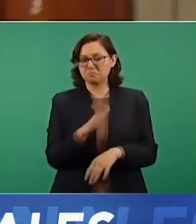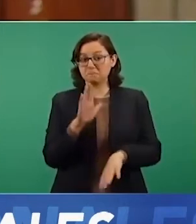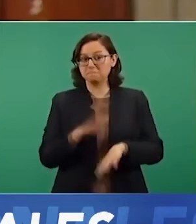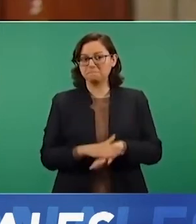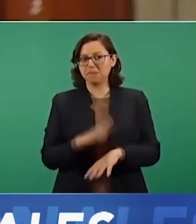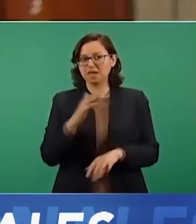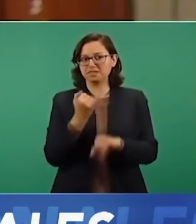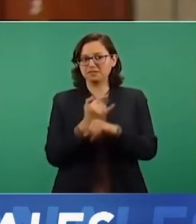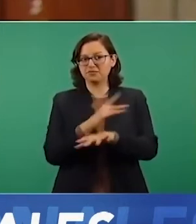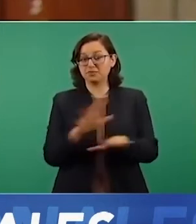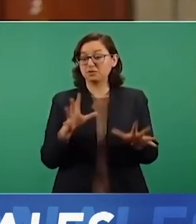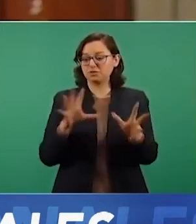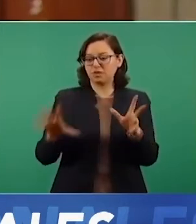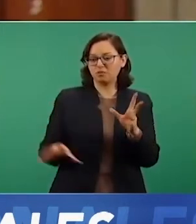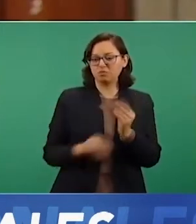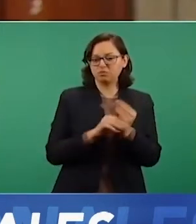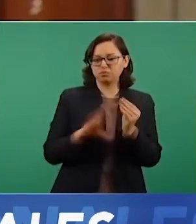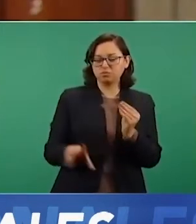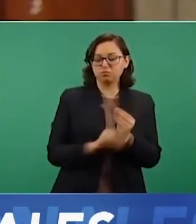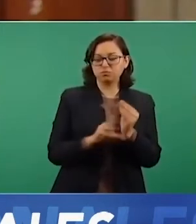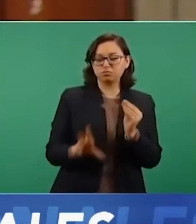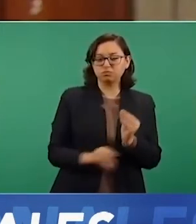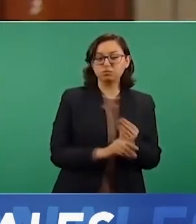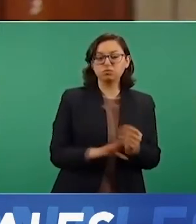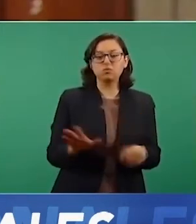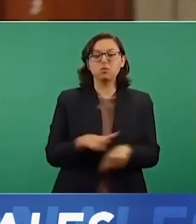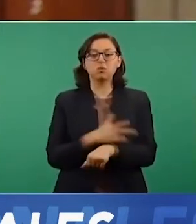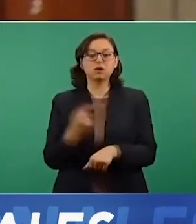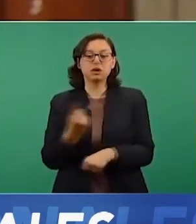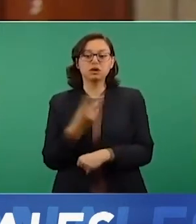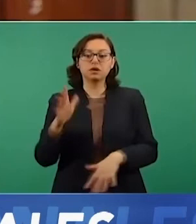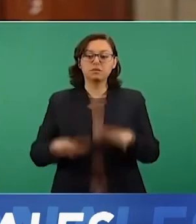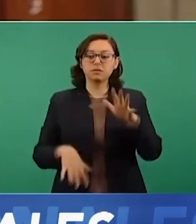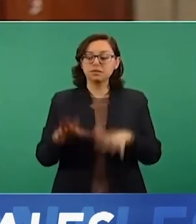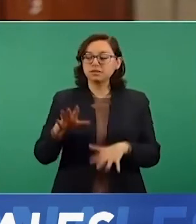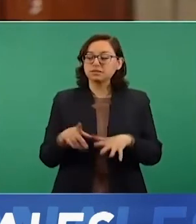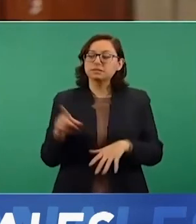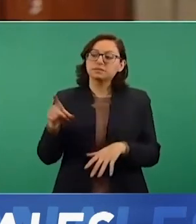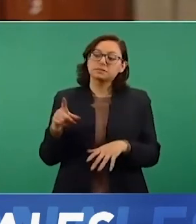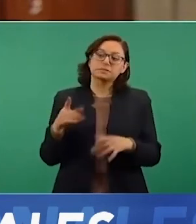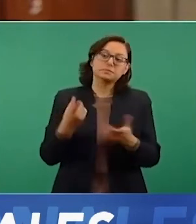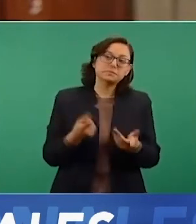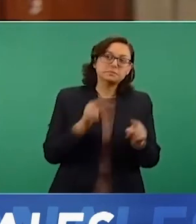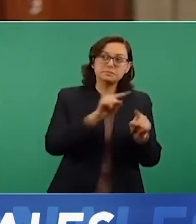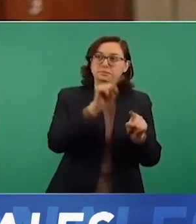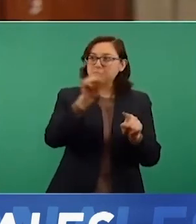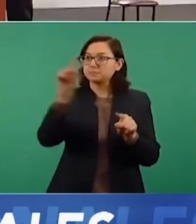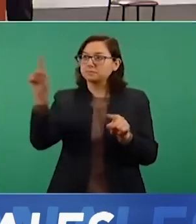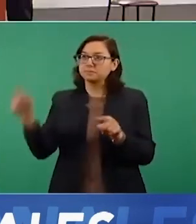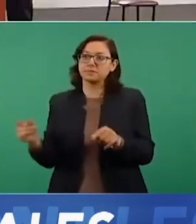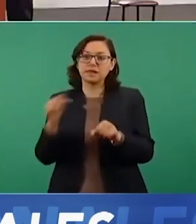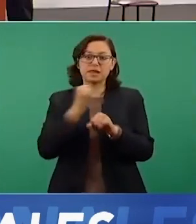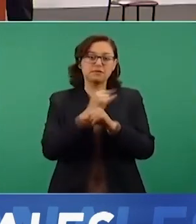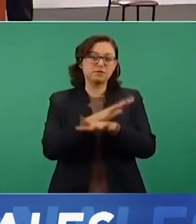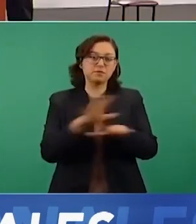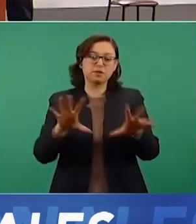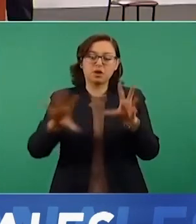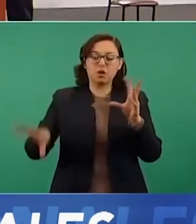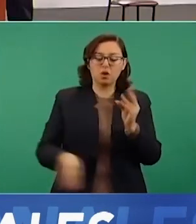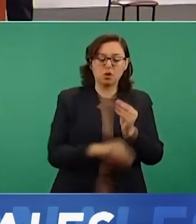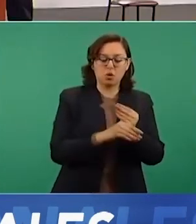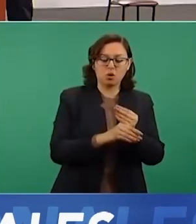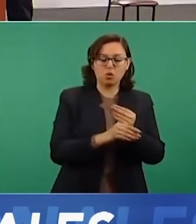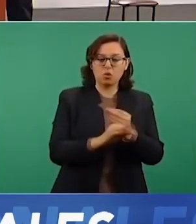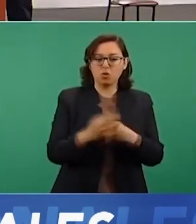mexicanos dijo alcocer durante una reunión virtual del consejo nacional de salud según recoge la secretaria de salud en un comunicado